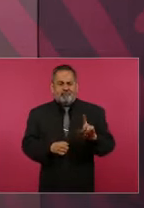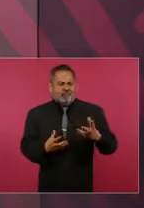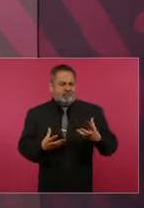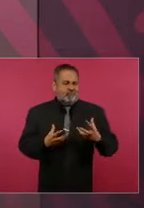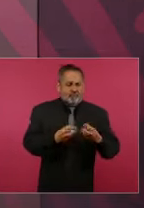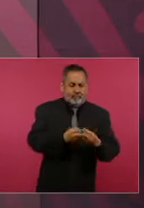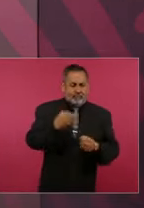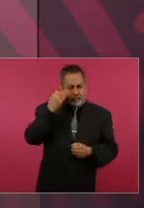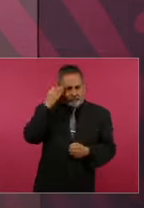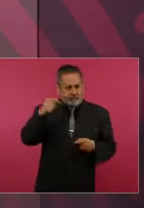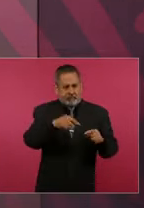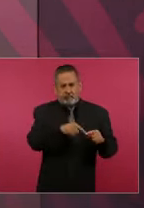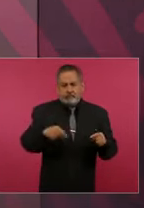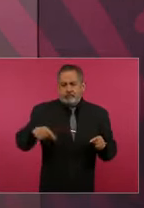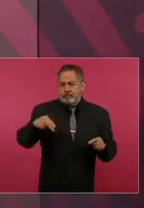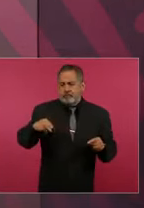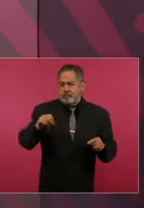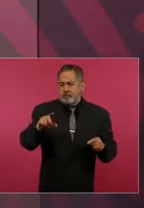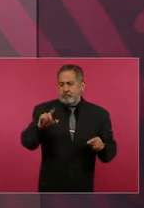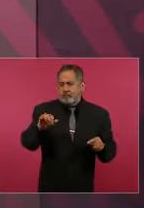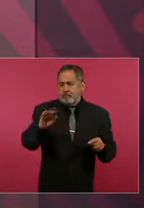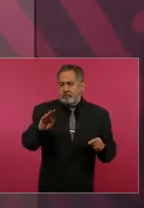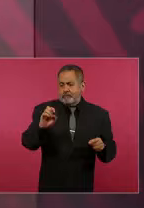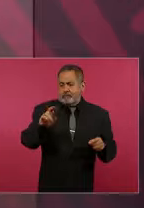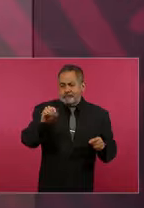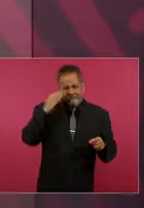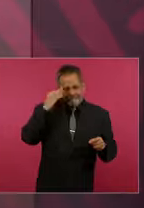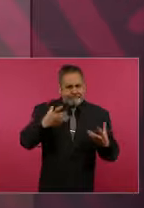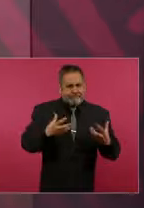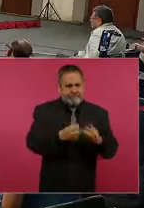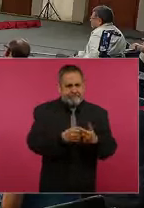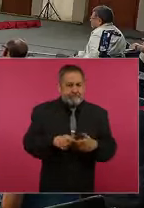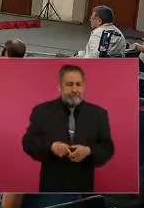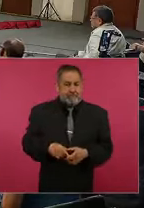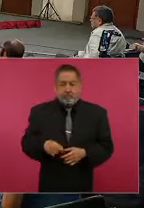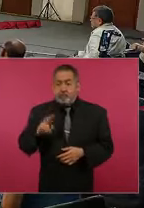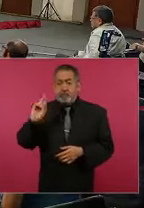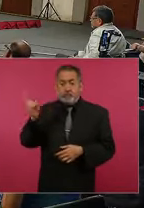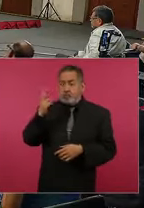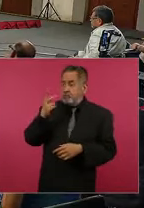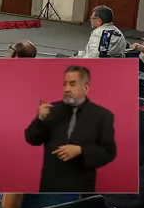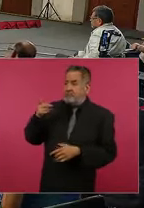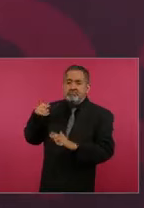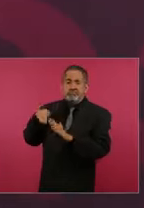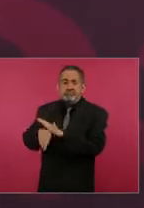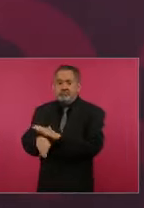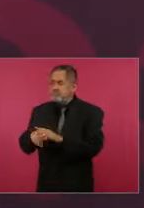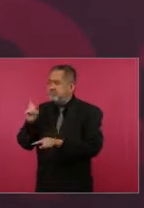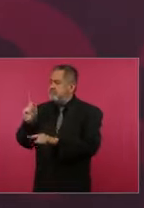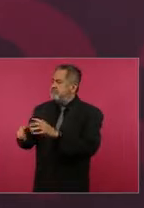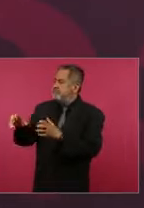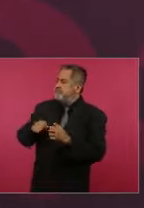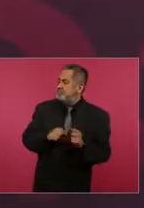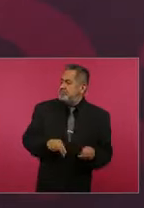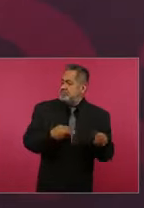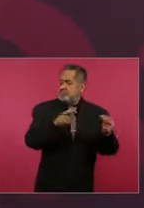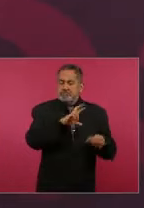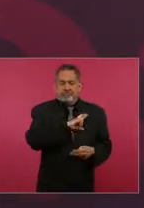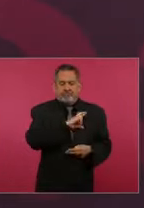durante el periodo neoliberal. Bueno, las universidades, la UNAM.